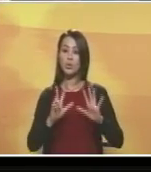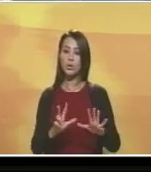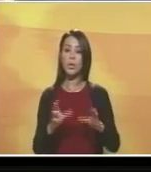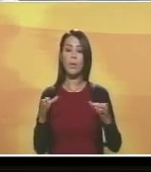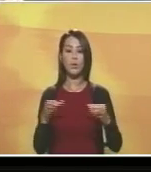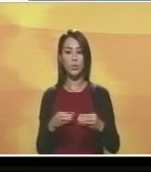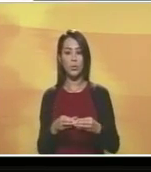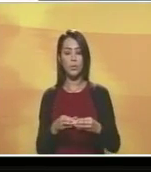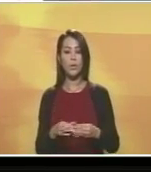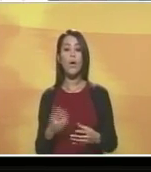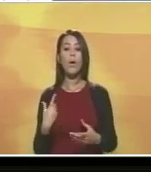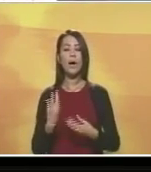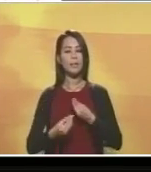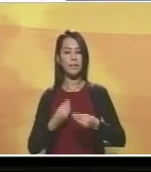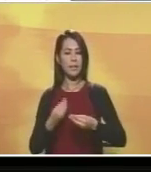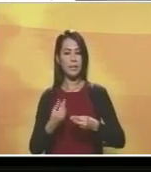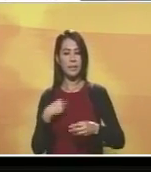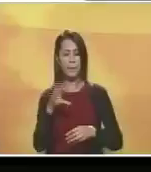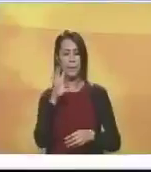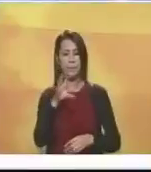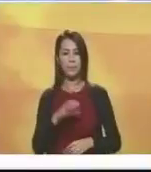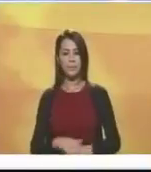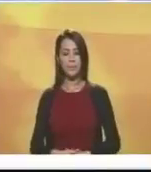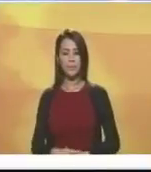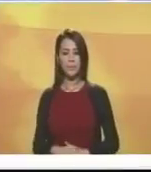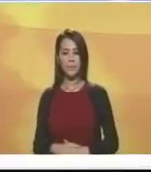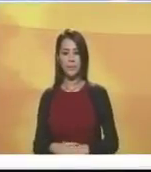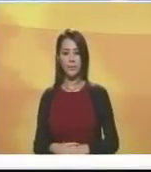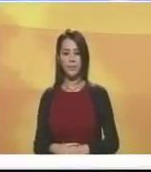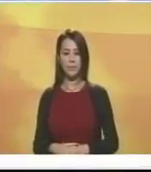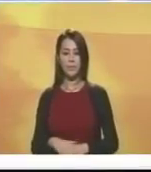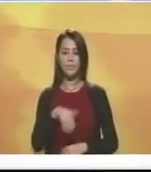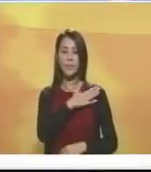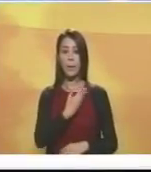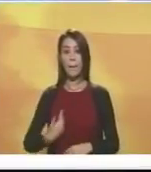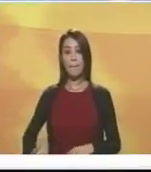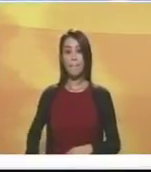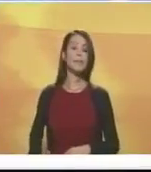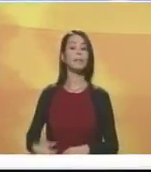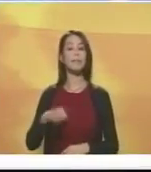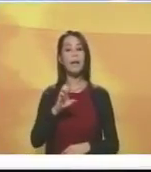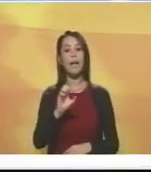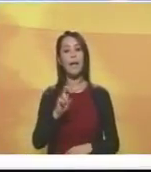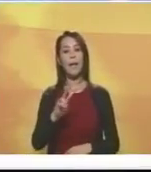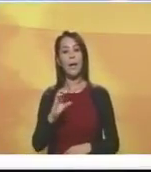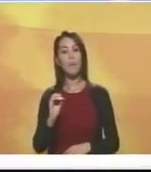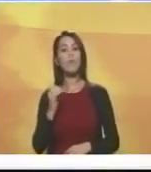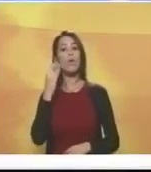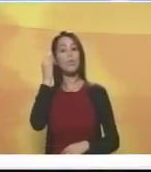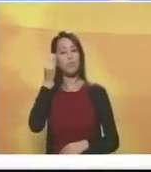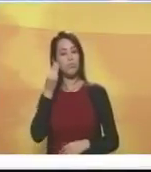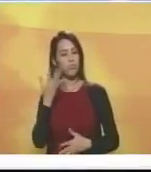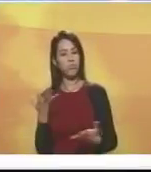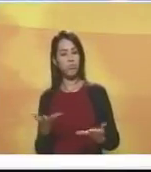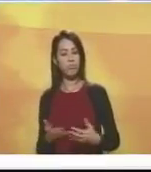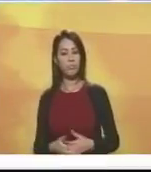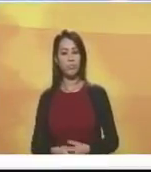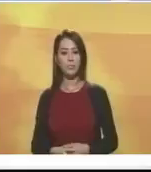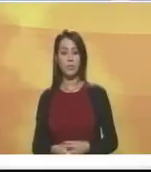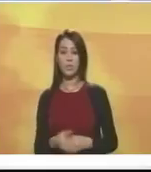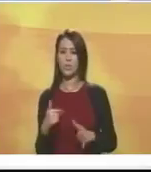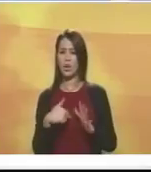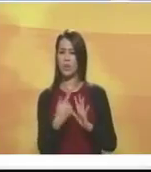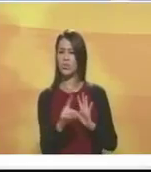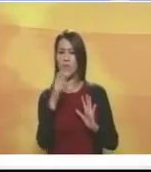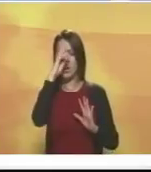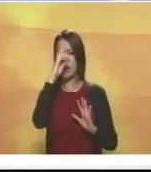de las Américas a realizarse en dicho país. El presidente Evo Morales considera que es un acto de